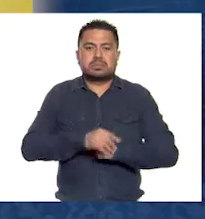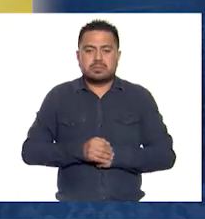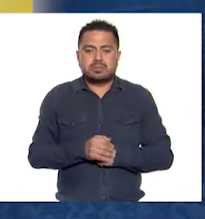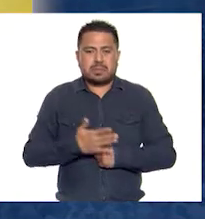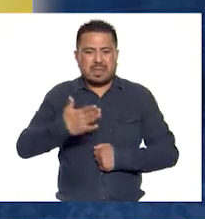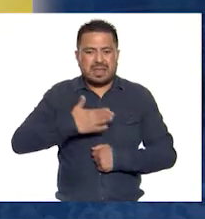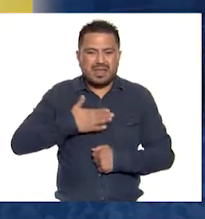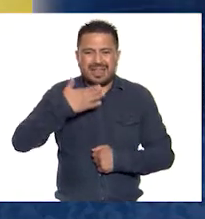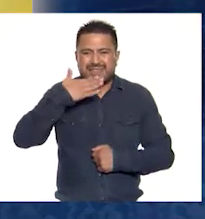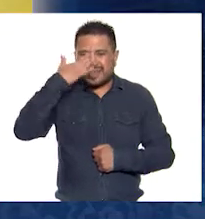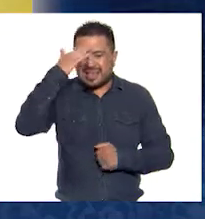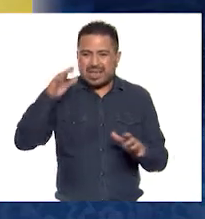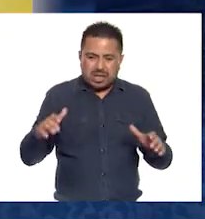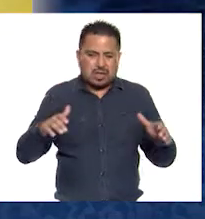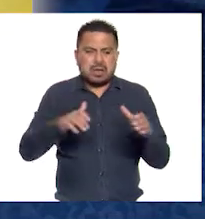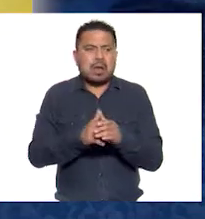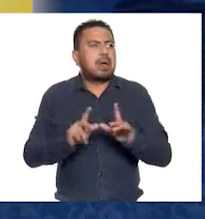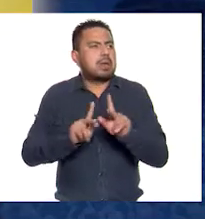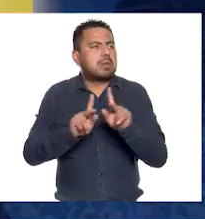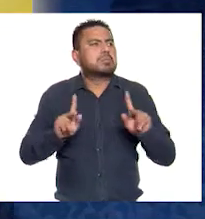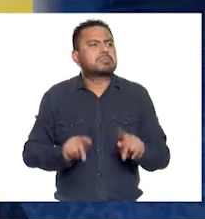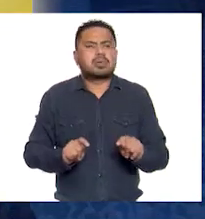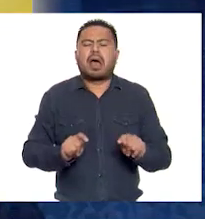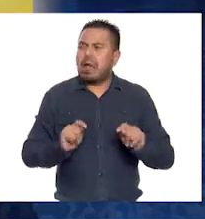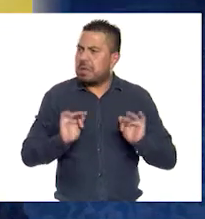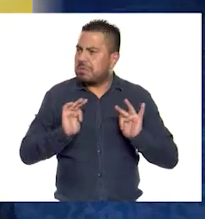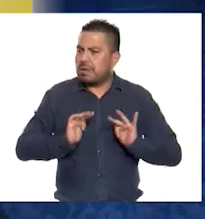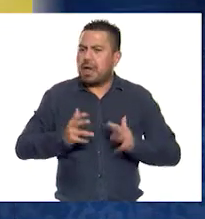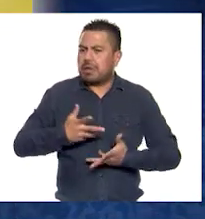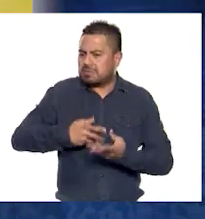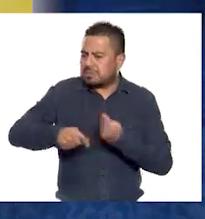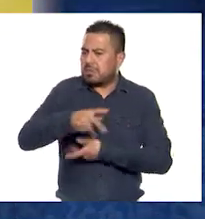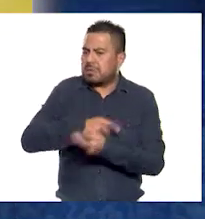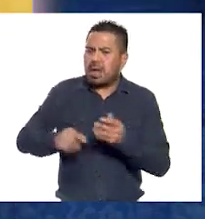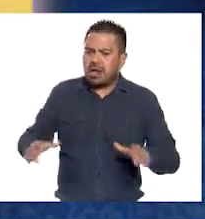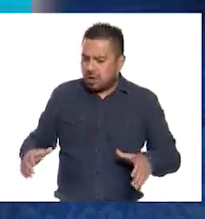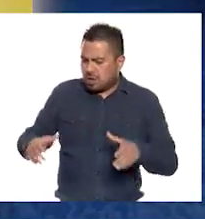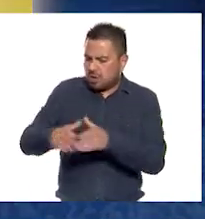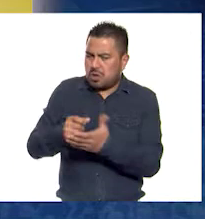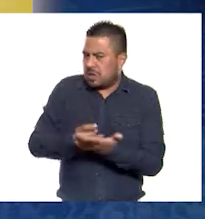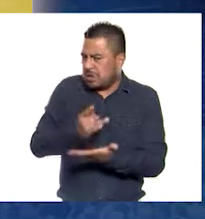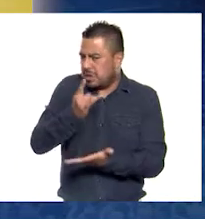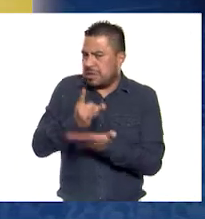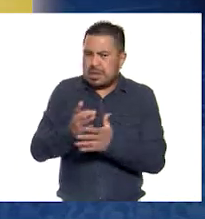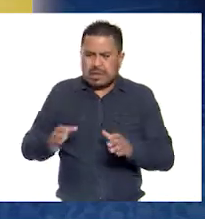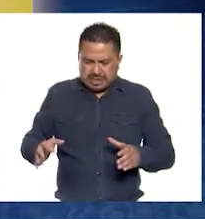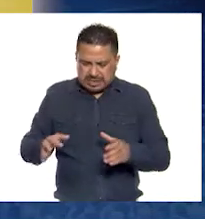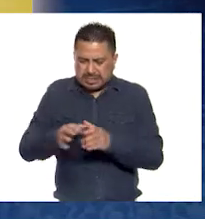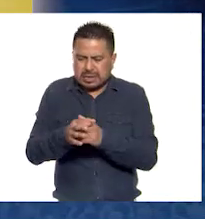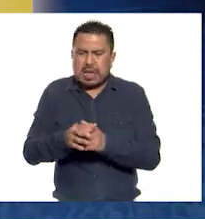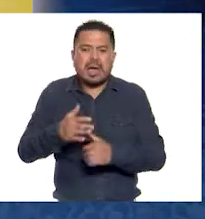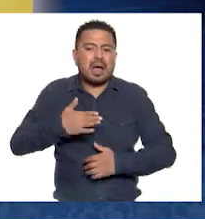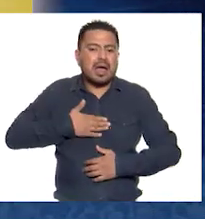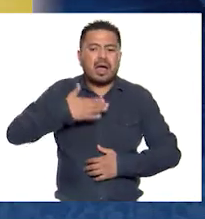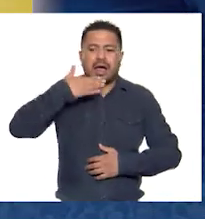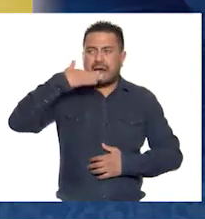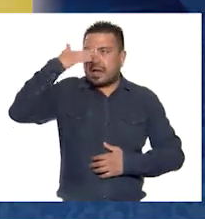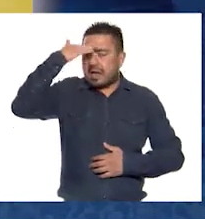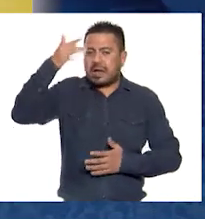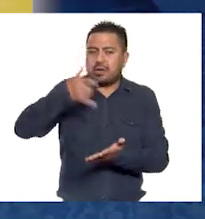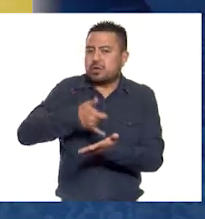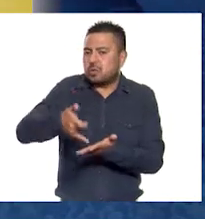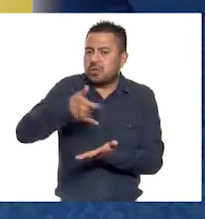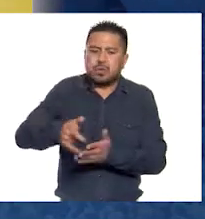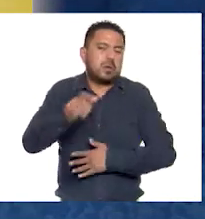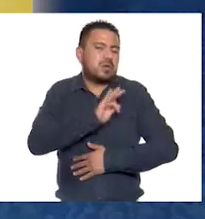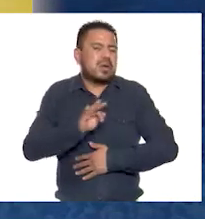tribus árabes eran pacíficas y se dedicaban a comerciar entre ellas. Solo una pequeña parte del territorio de Arabia era